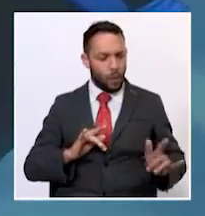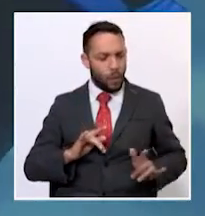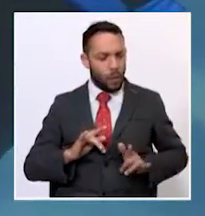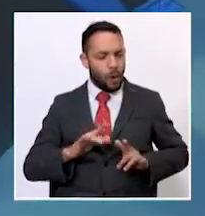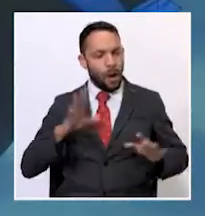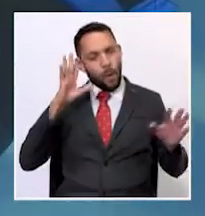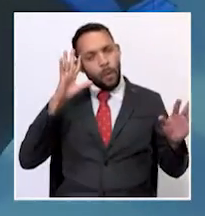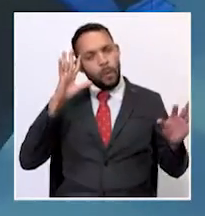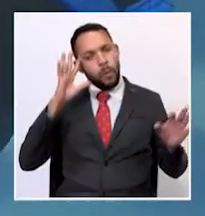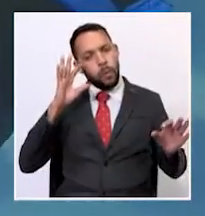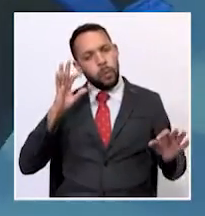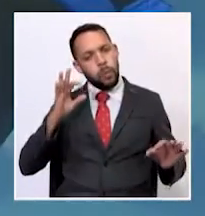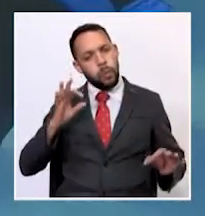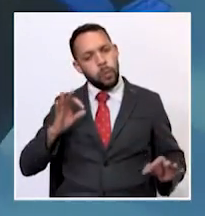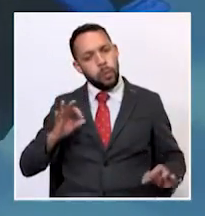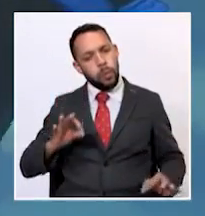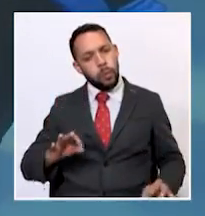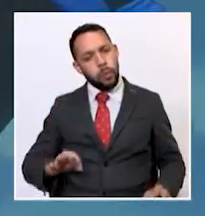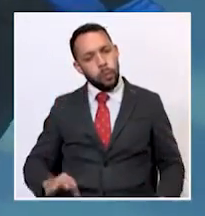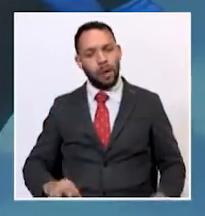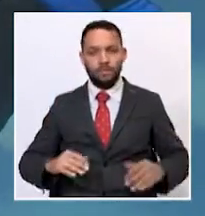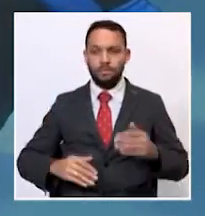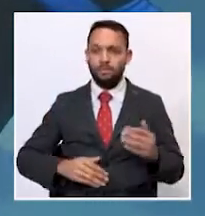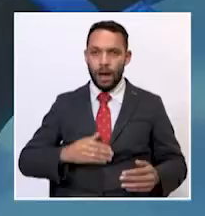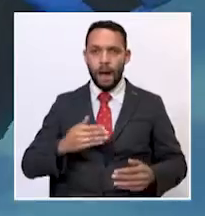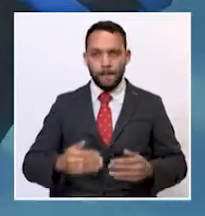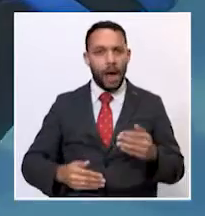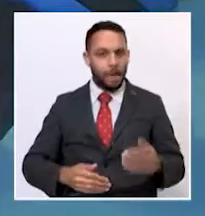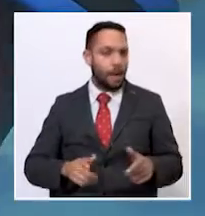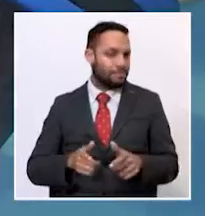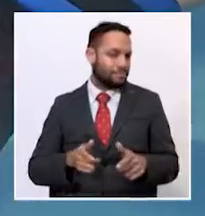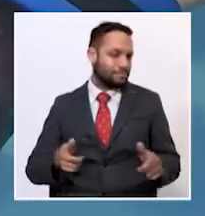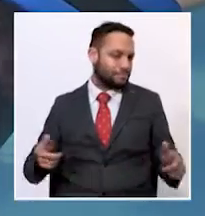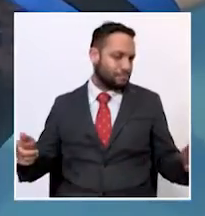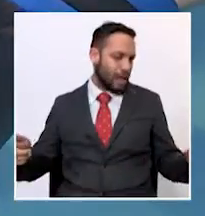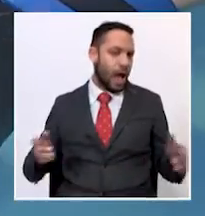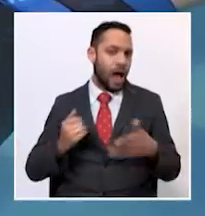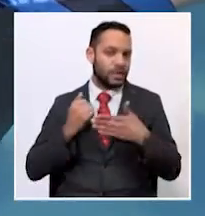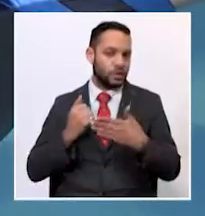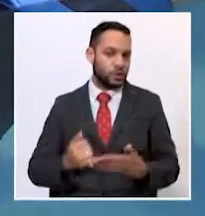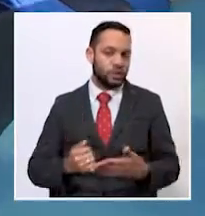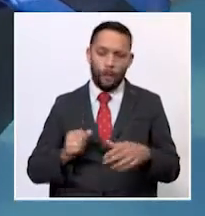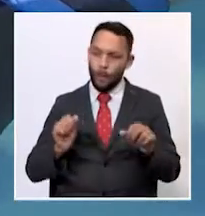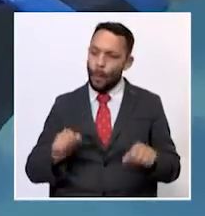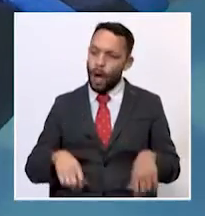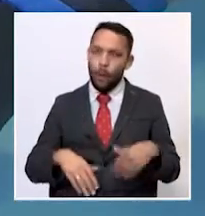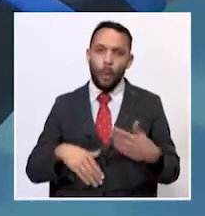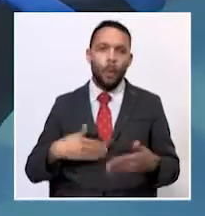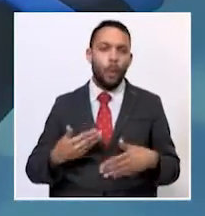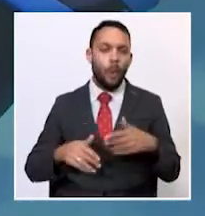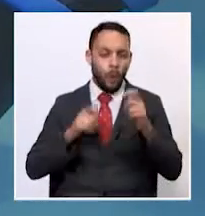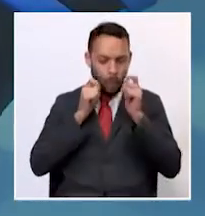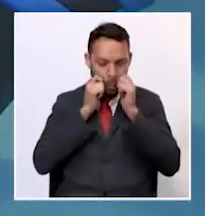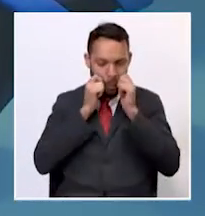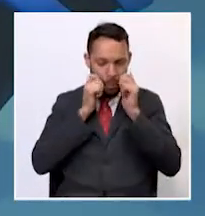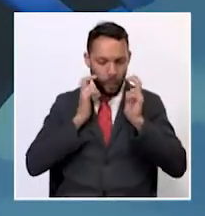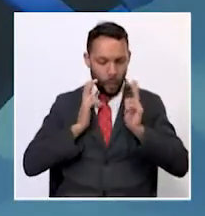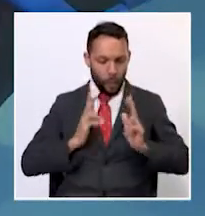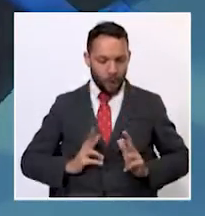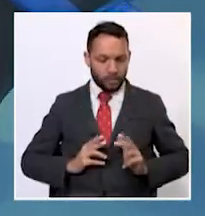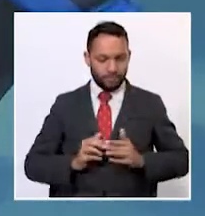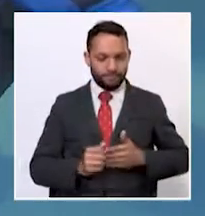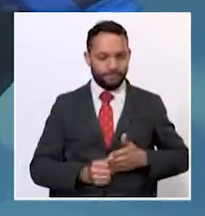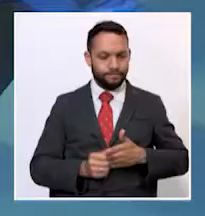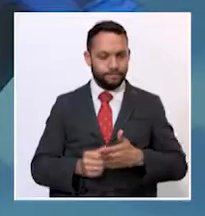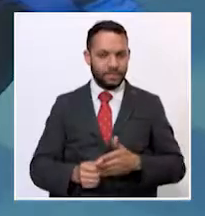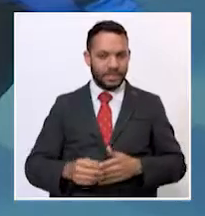y a medida que las sesiones pues van aumentando y van siendo repetitivas, el cuerpo va desarrollando esa